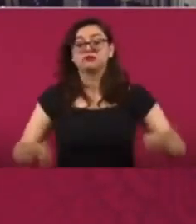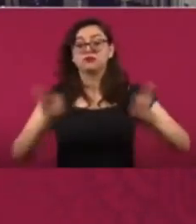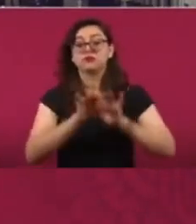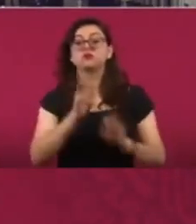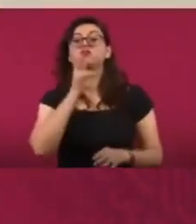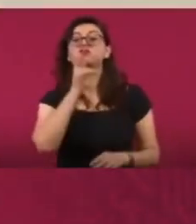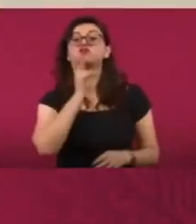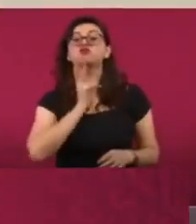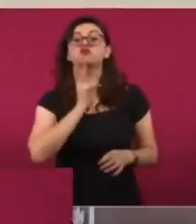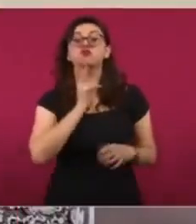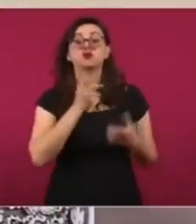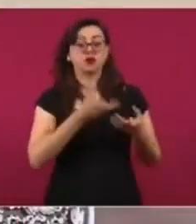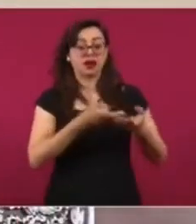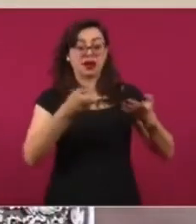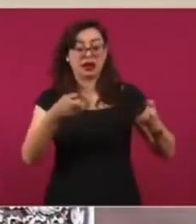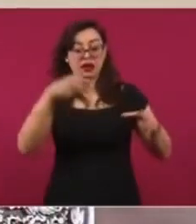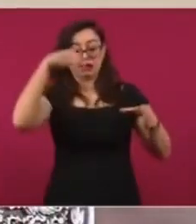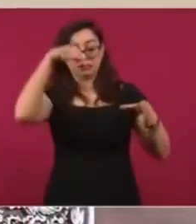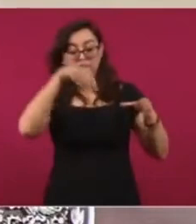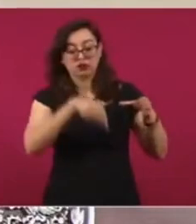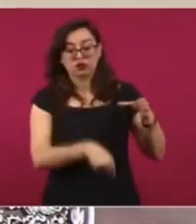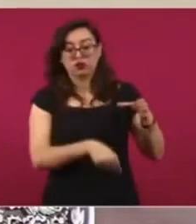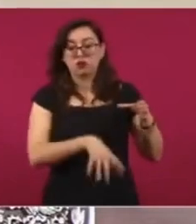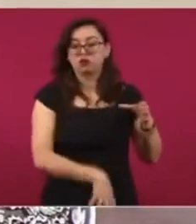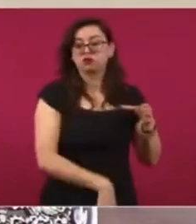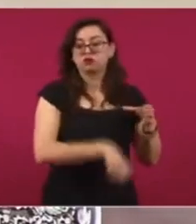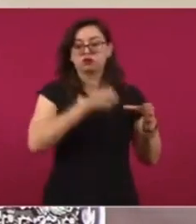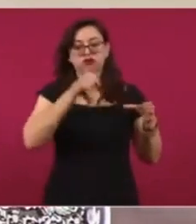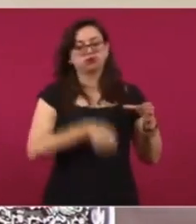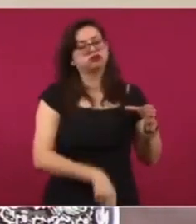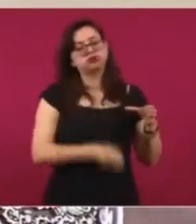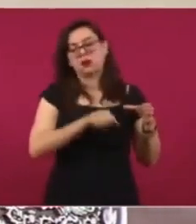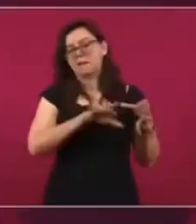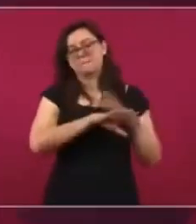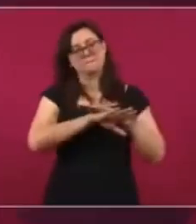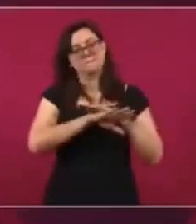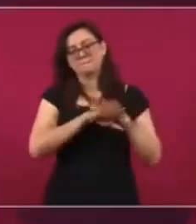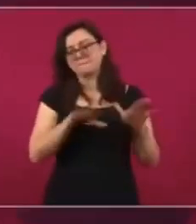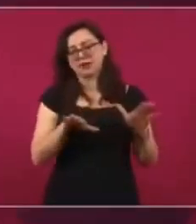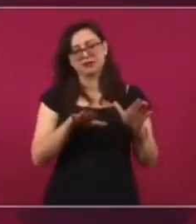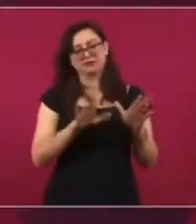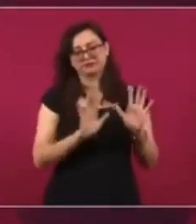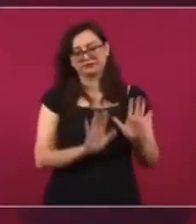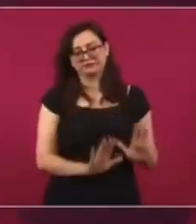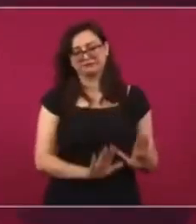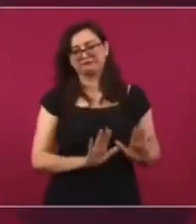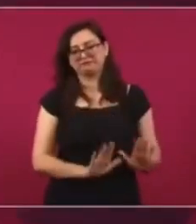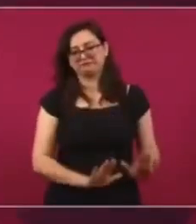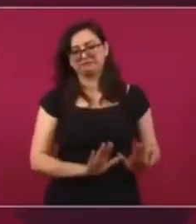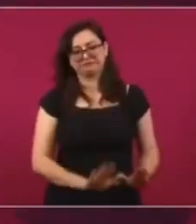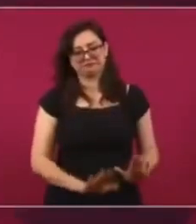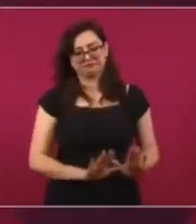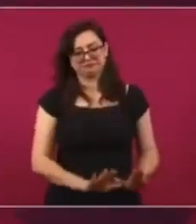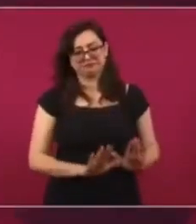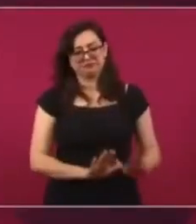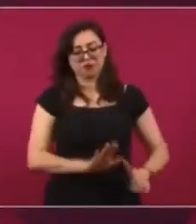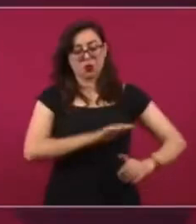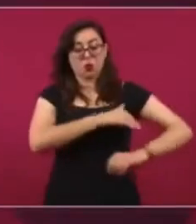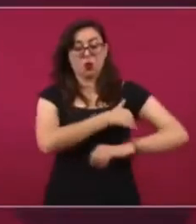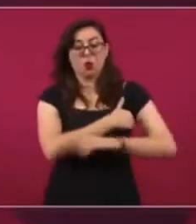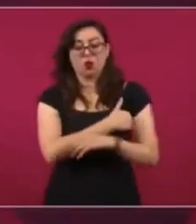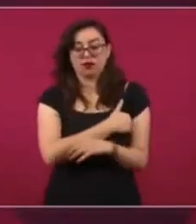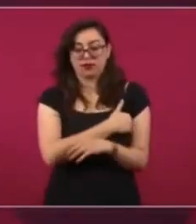petróleo, porque en las exploraciones que se han hecho se han encontrado nuevos yacimientos con mucho